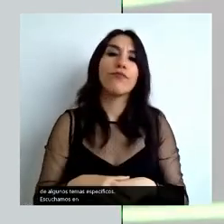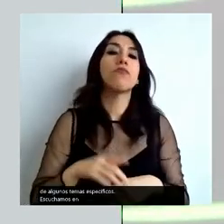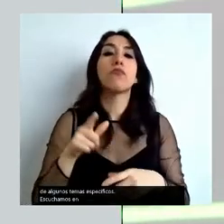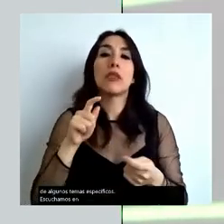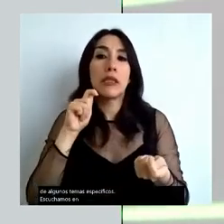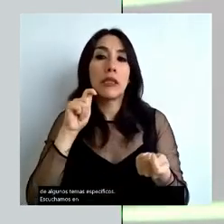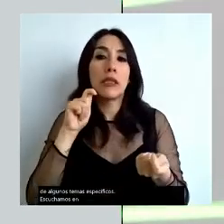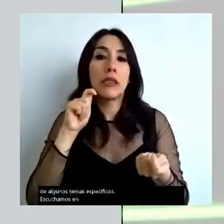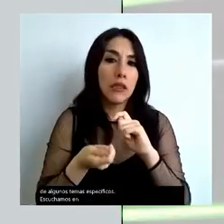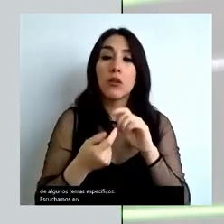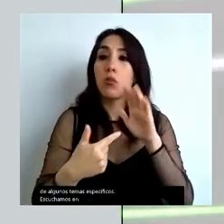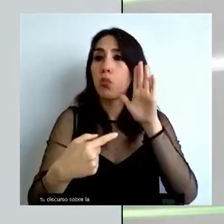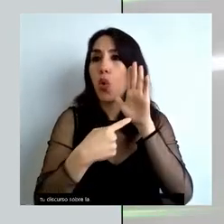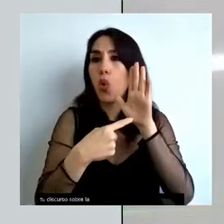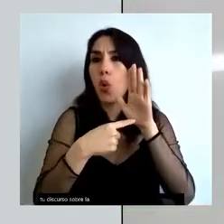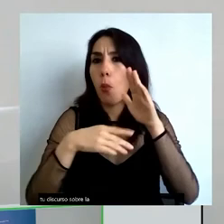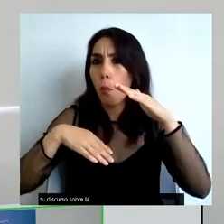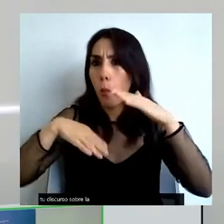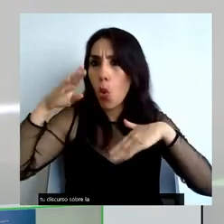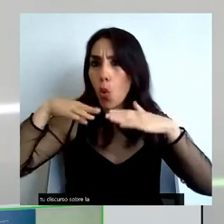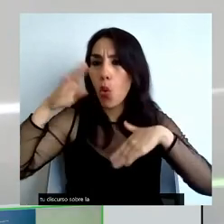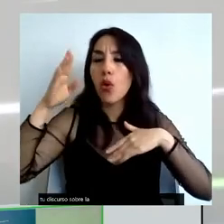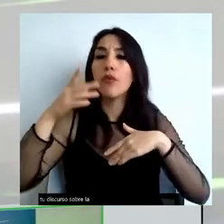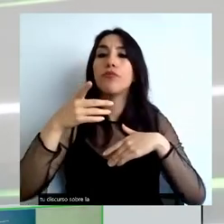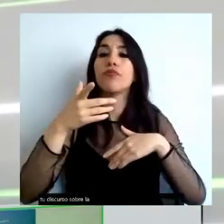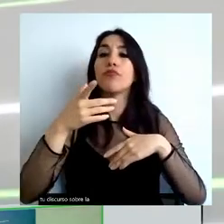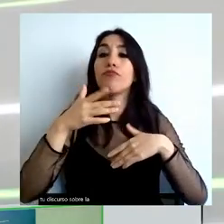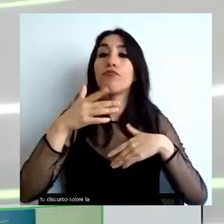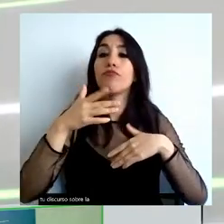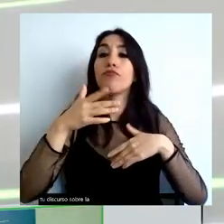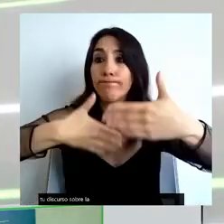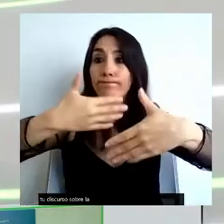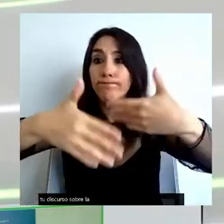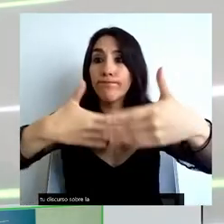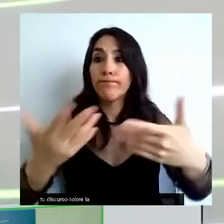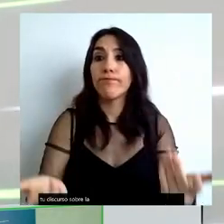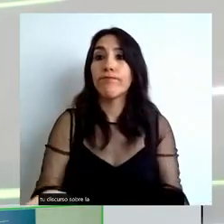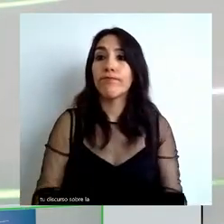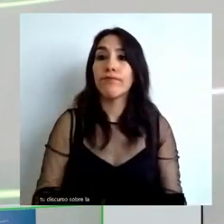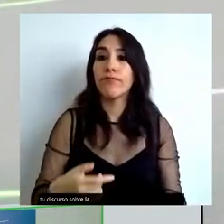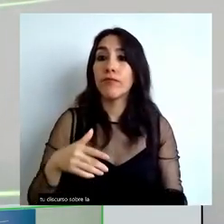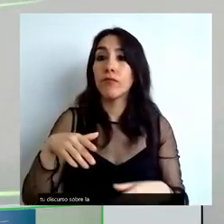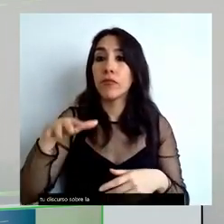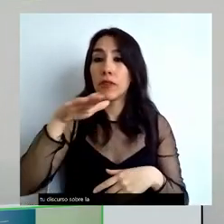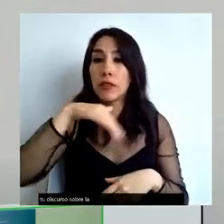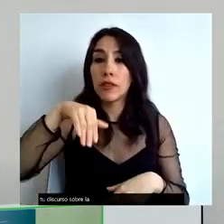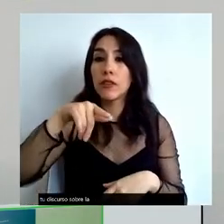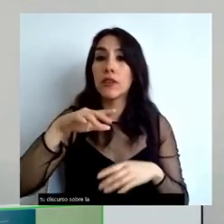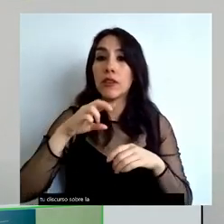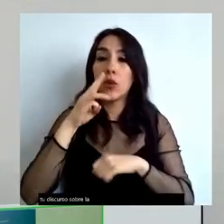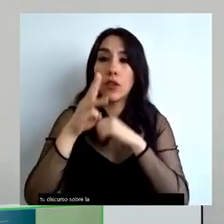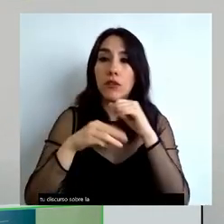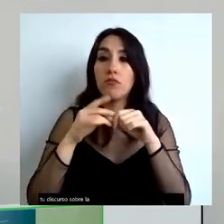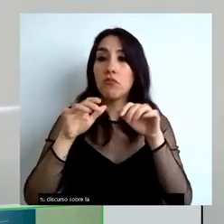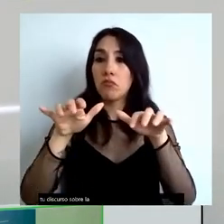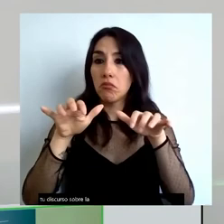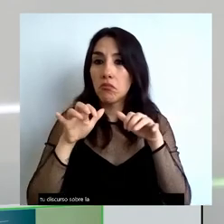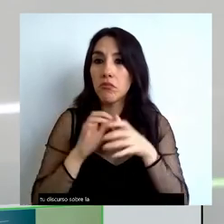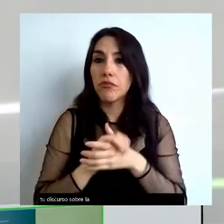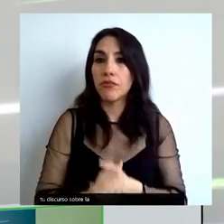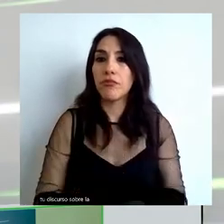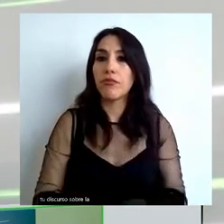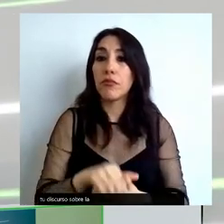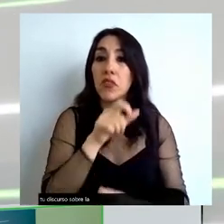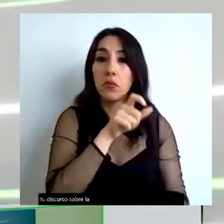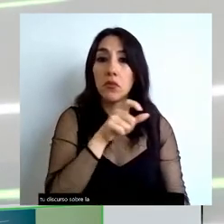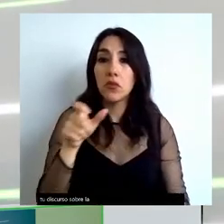de industrias basadas en la globalización y digitalización, las personas con discapacidad son